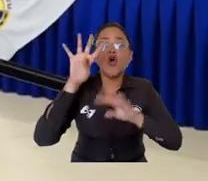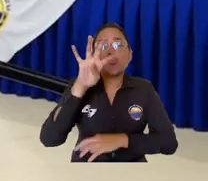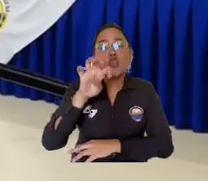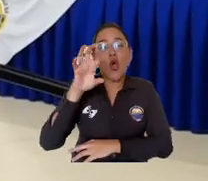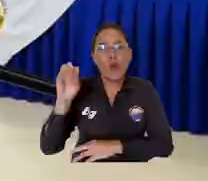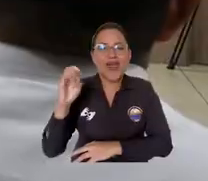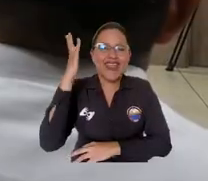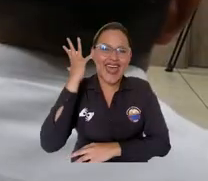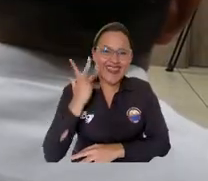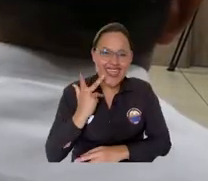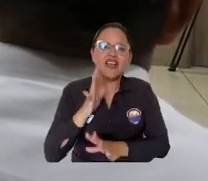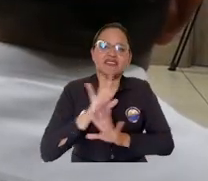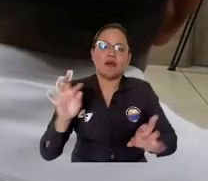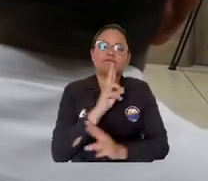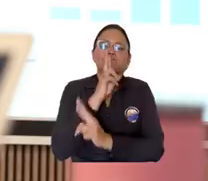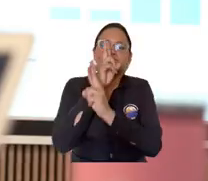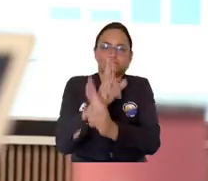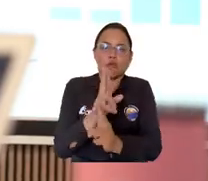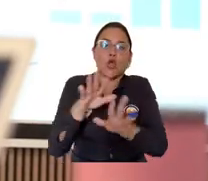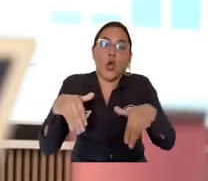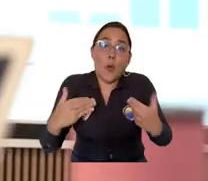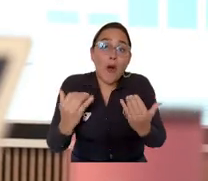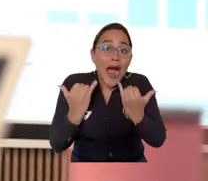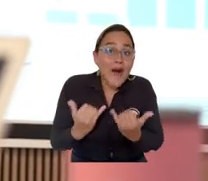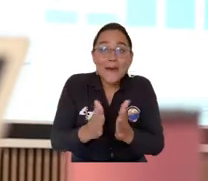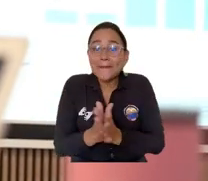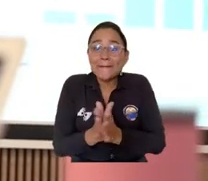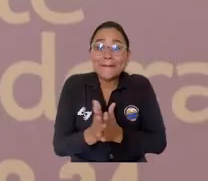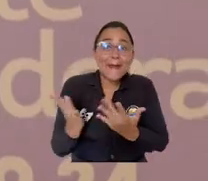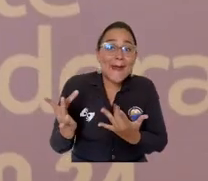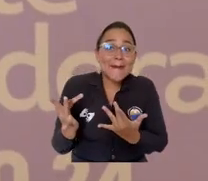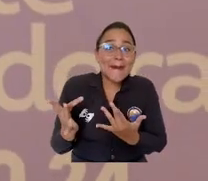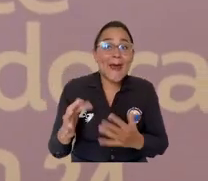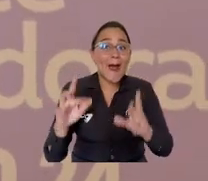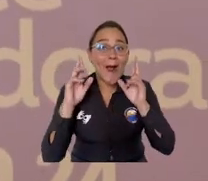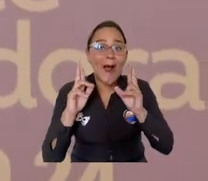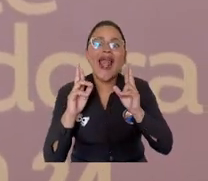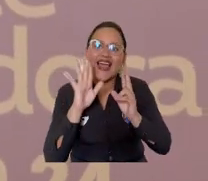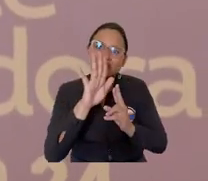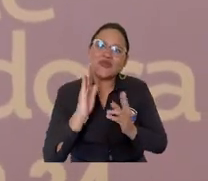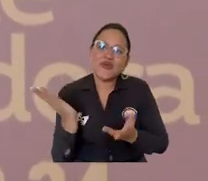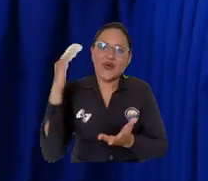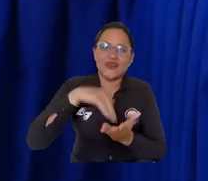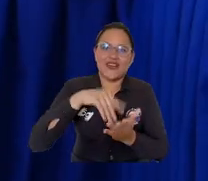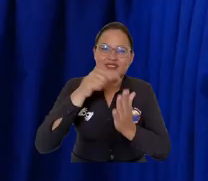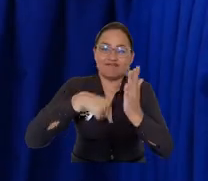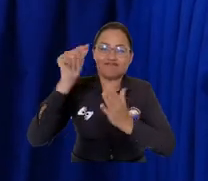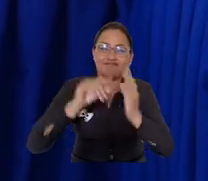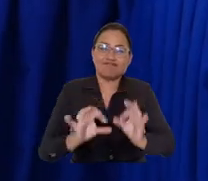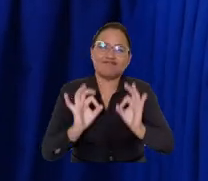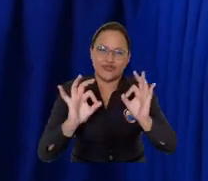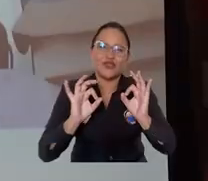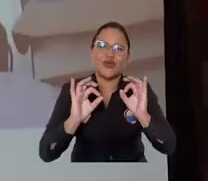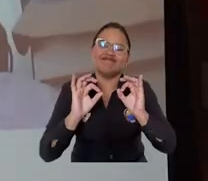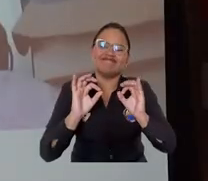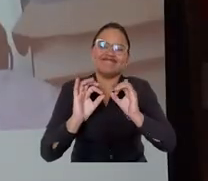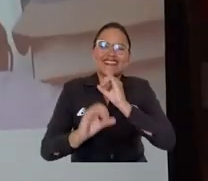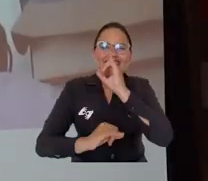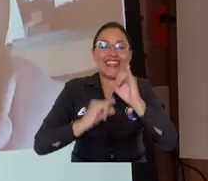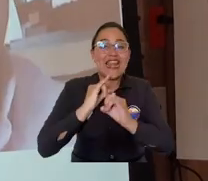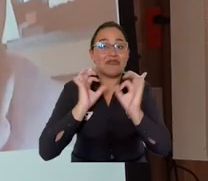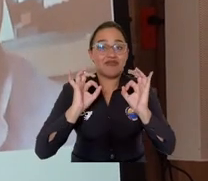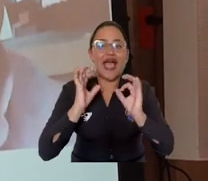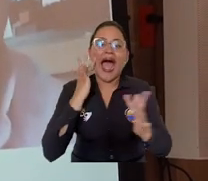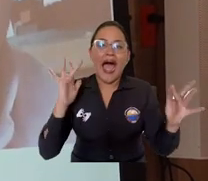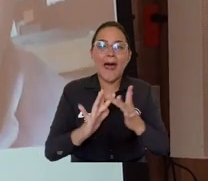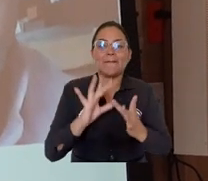se conocerán en aproximadamente 90 días. Mientras tanto, se mantiene la expectativa de renovar la certificación internacional TEDQUAL,